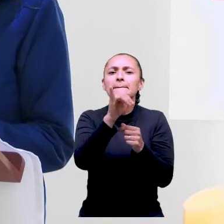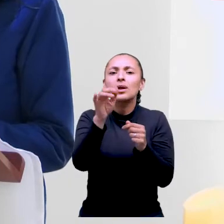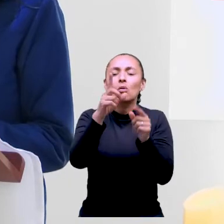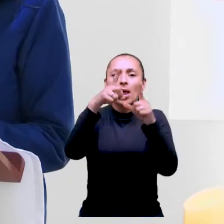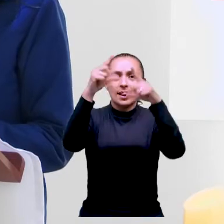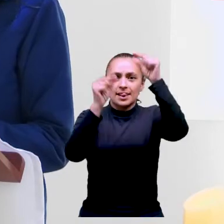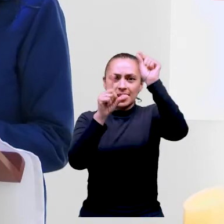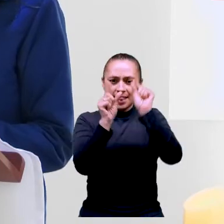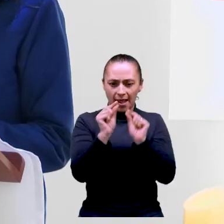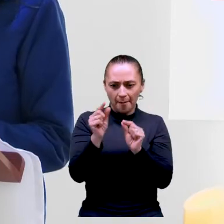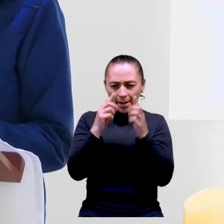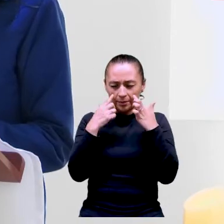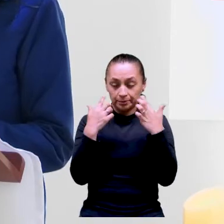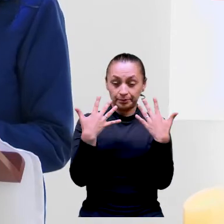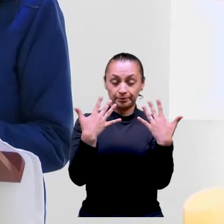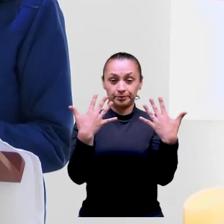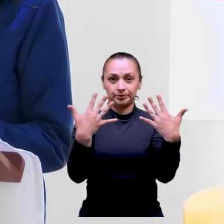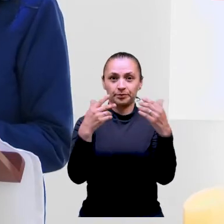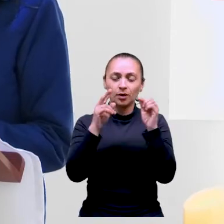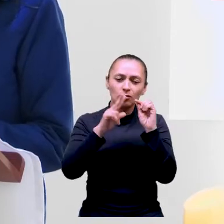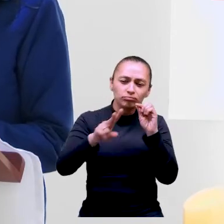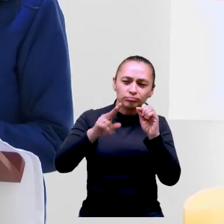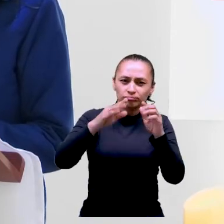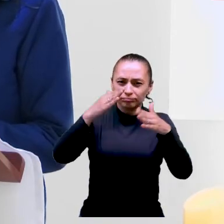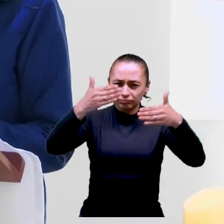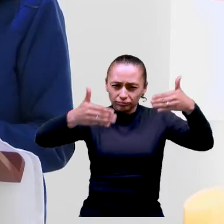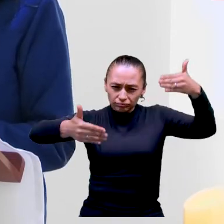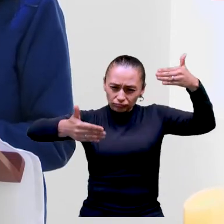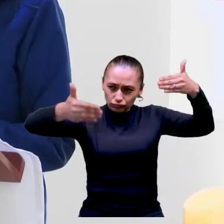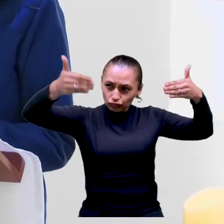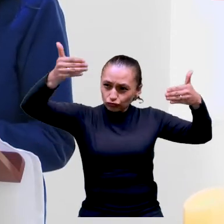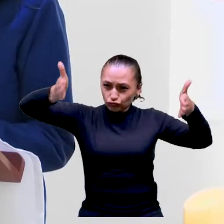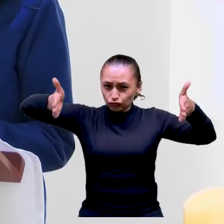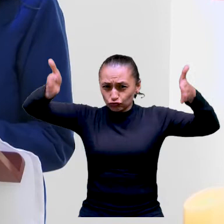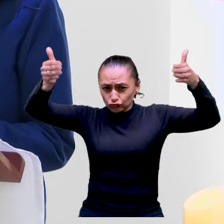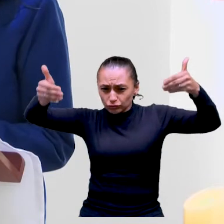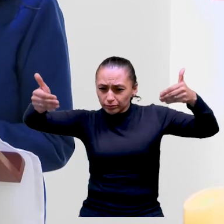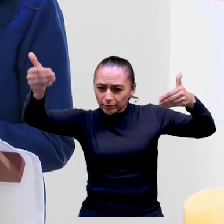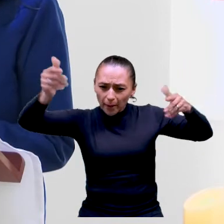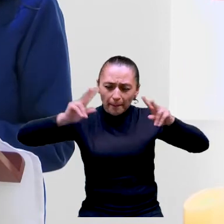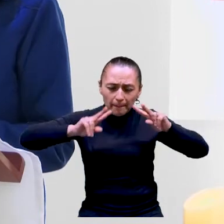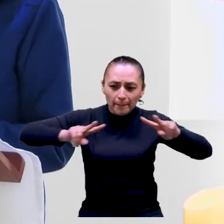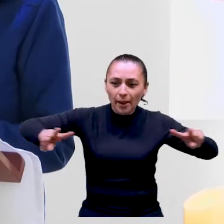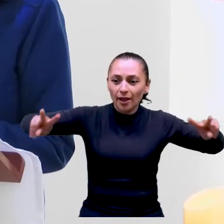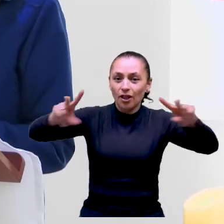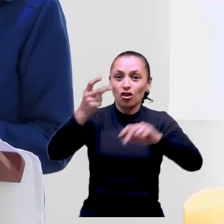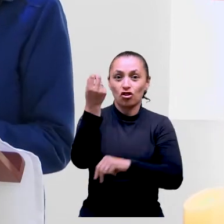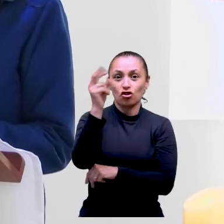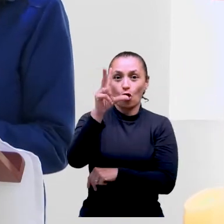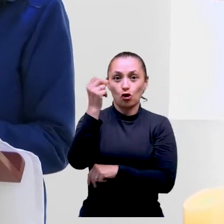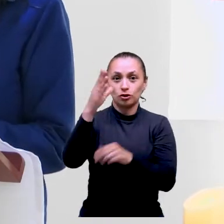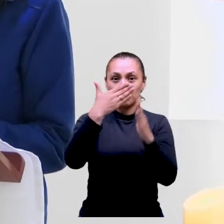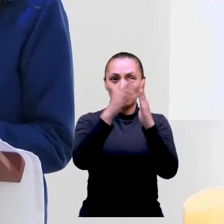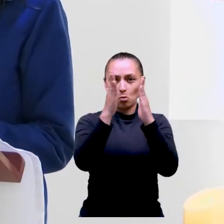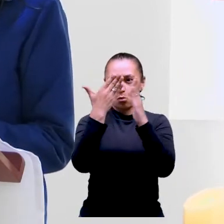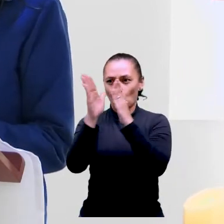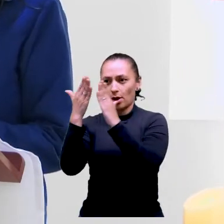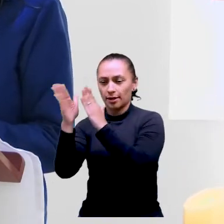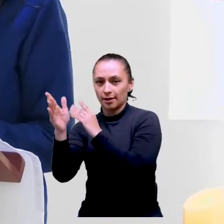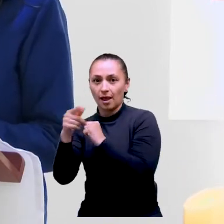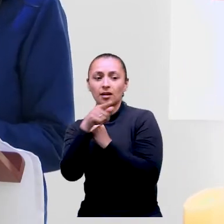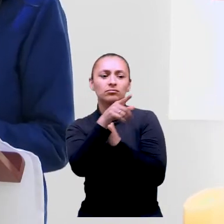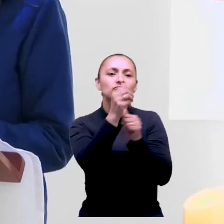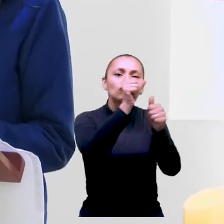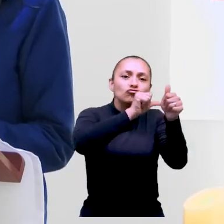piedra más preciosa como diamante cristalino tenía una muralla ancha y elevada con dos puertas